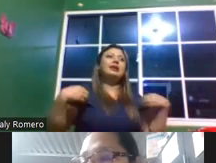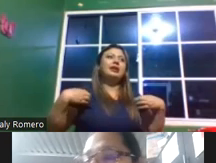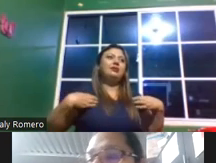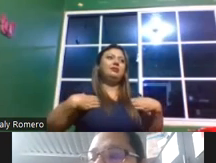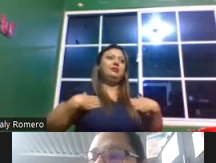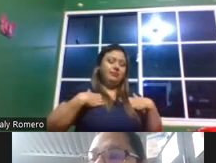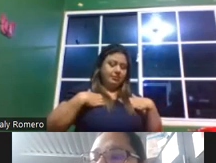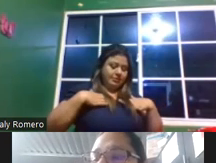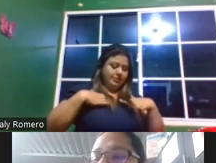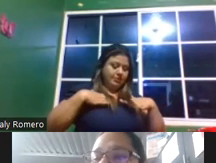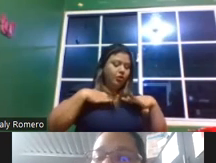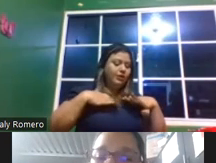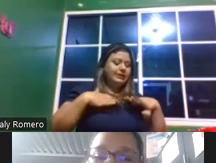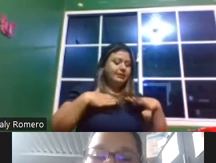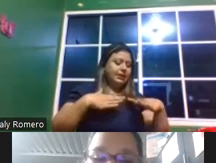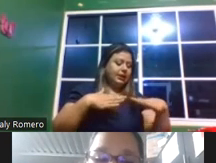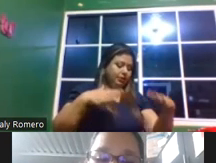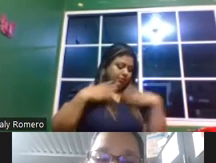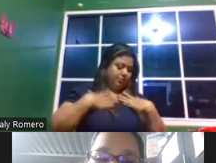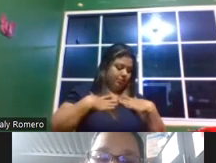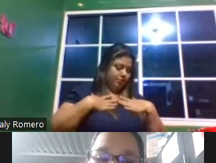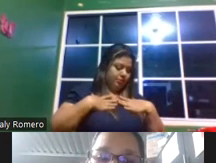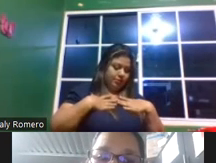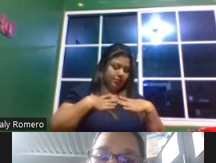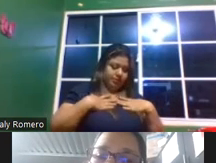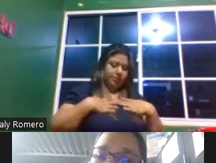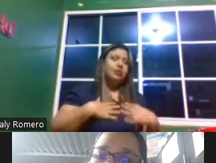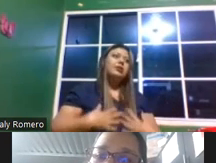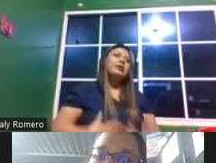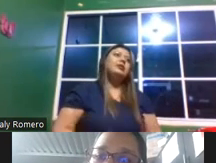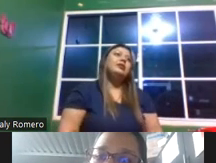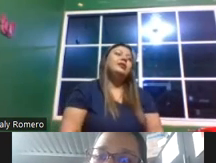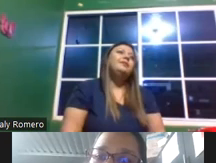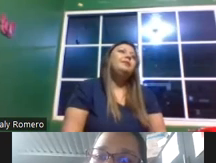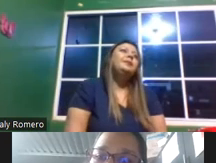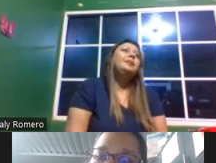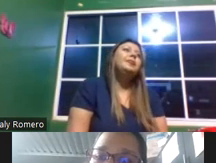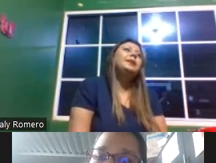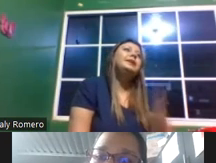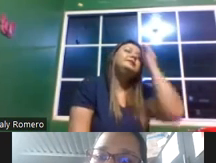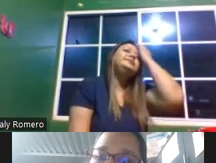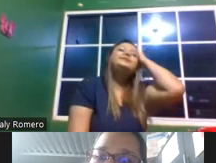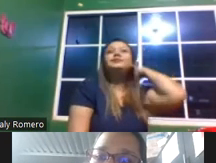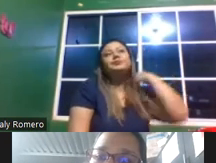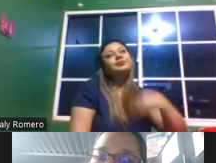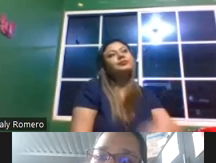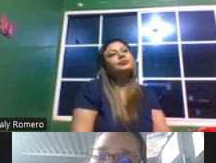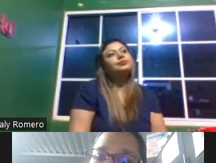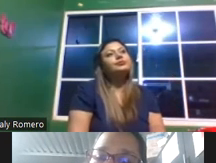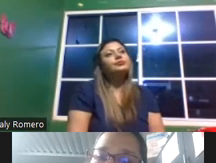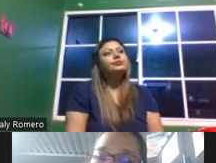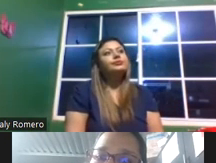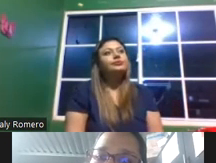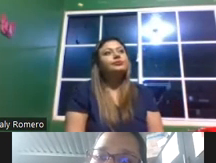no me lo da un papel firmado, ¿verdad? Sino que me lo da la conducta que yo desarrollo y